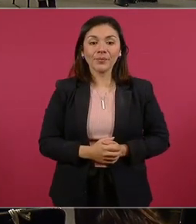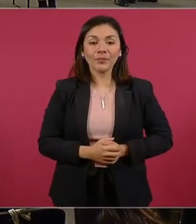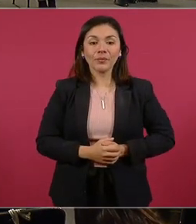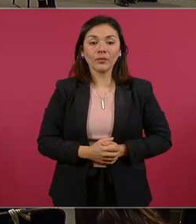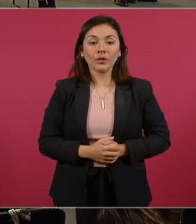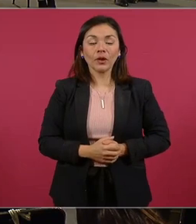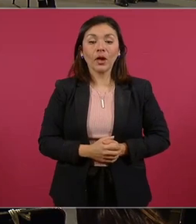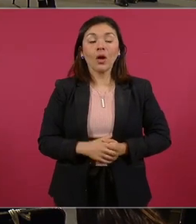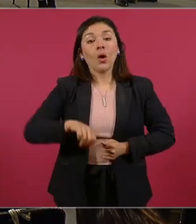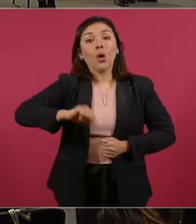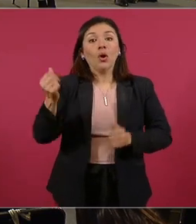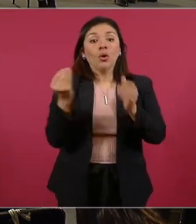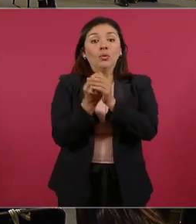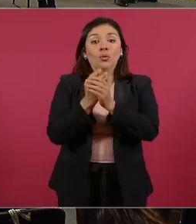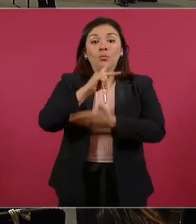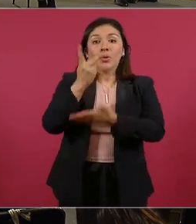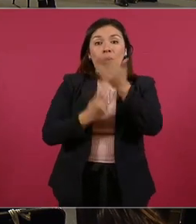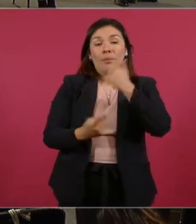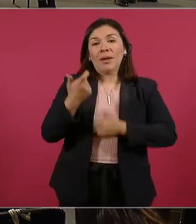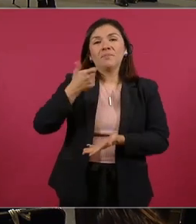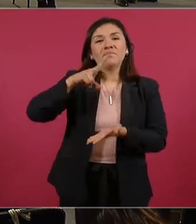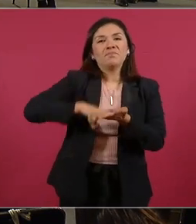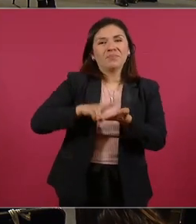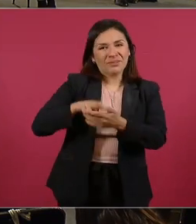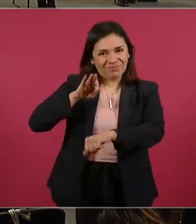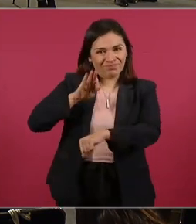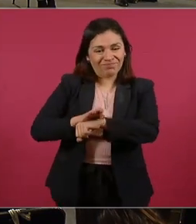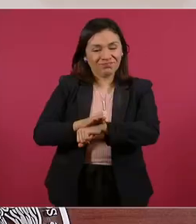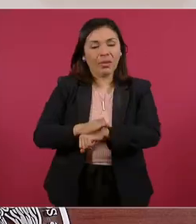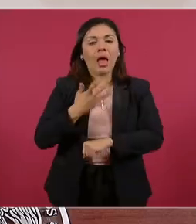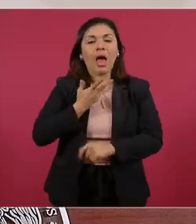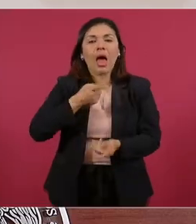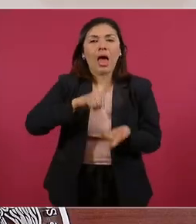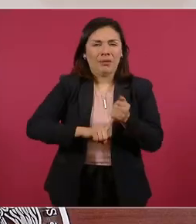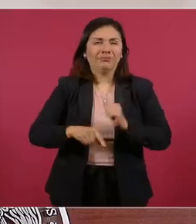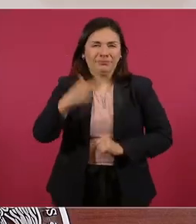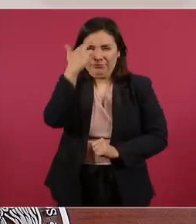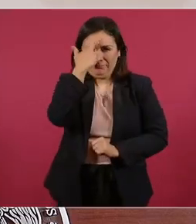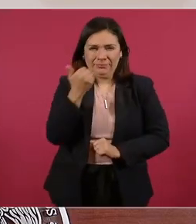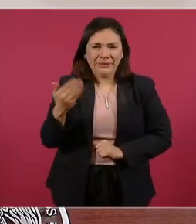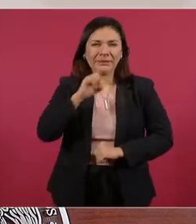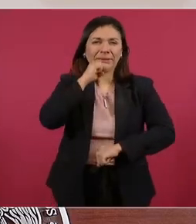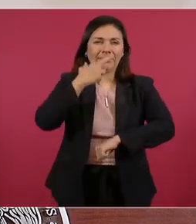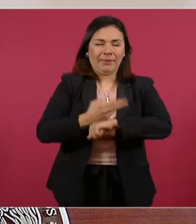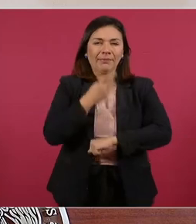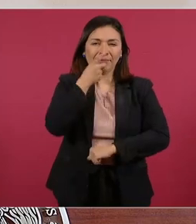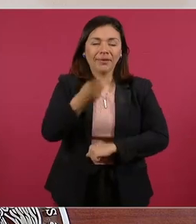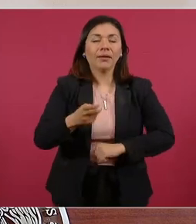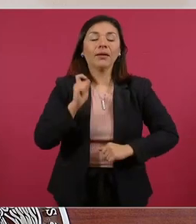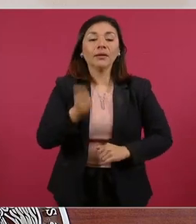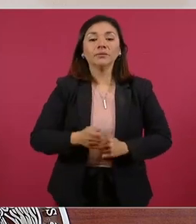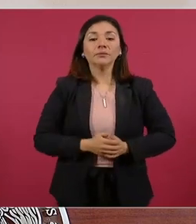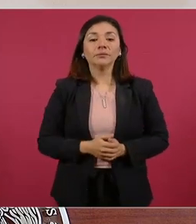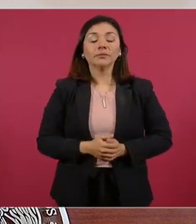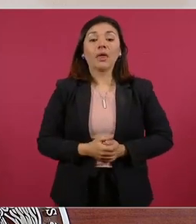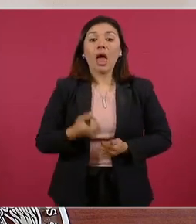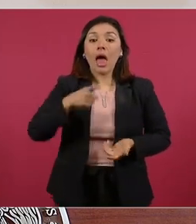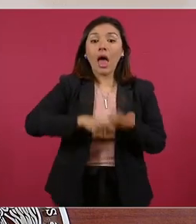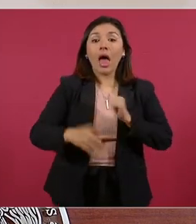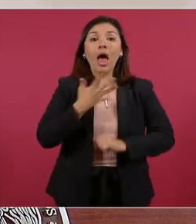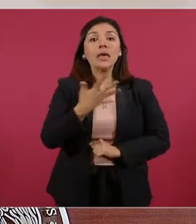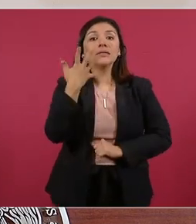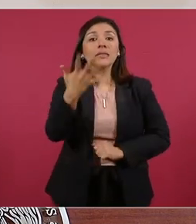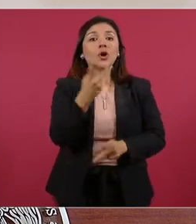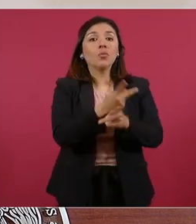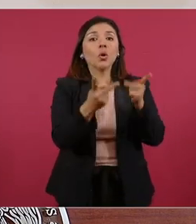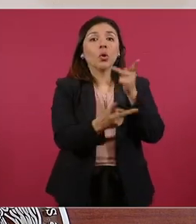En el caso de precios de garantía, que incluye, como bien lo dice el secretario, 5 productos